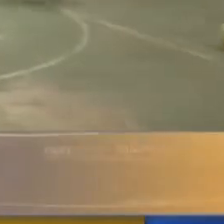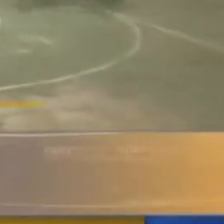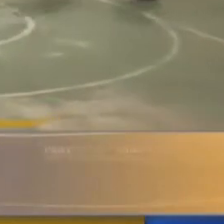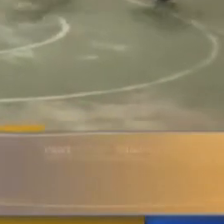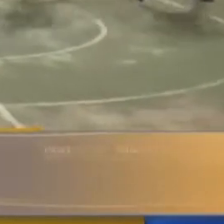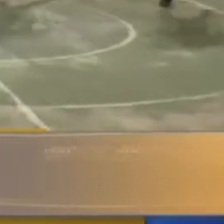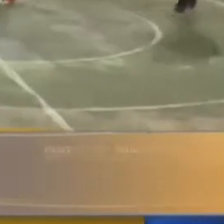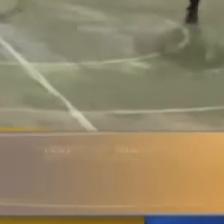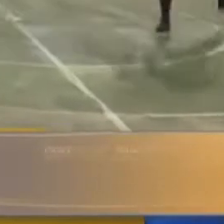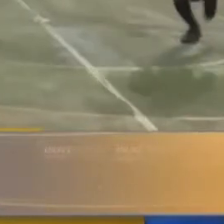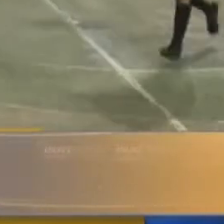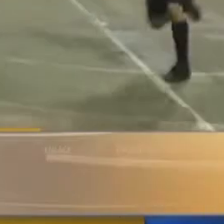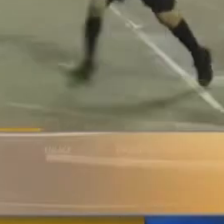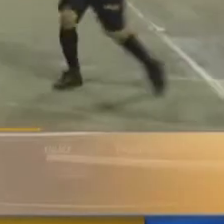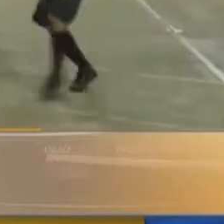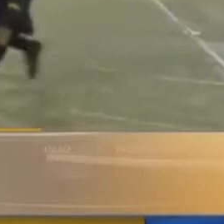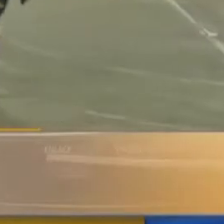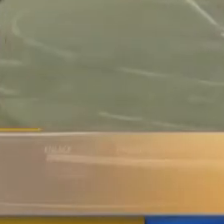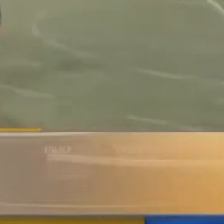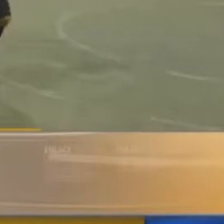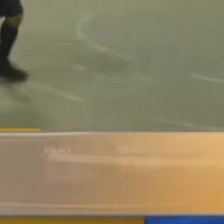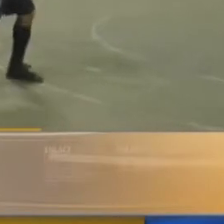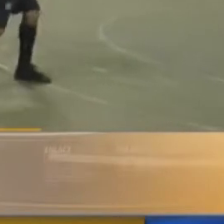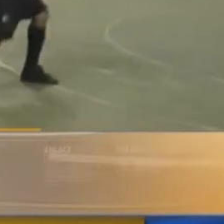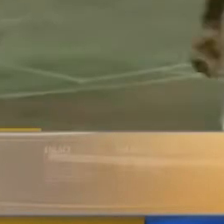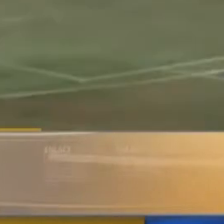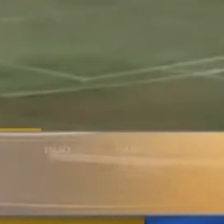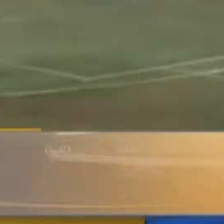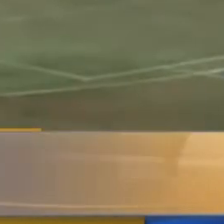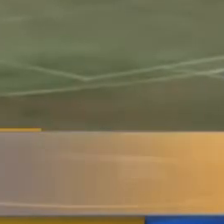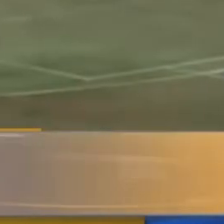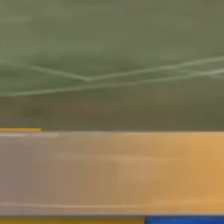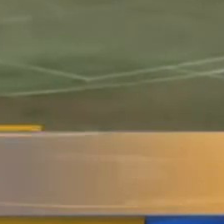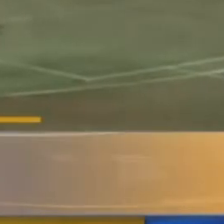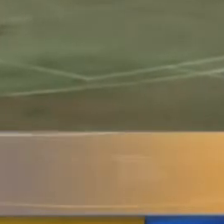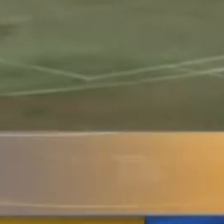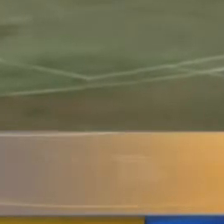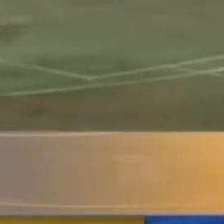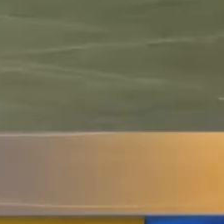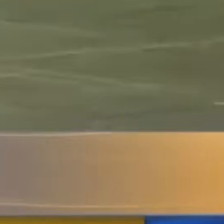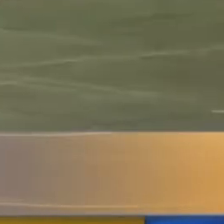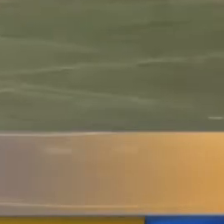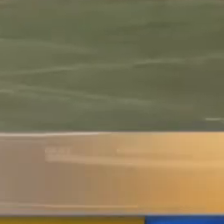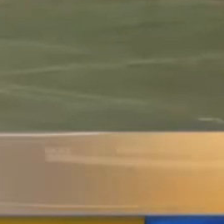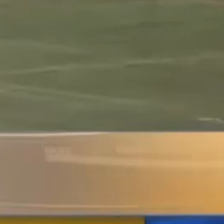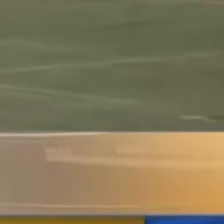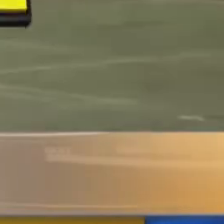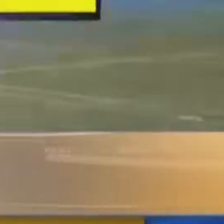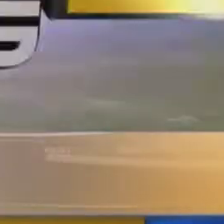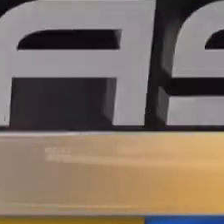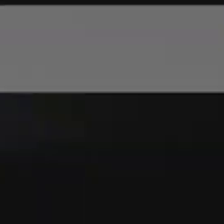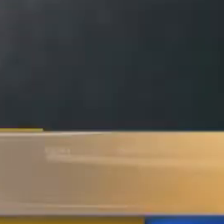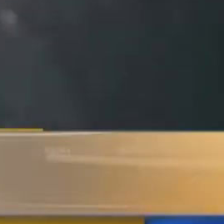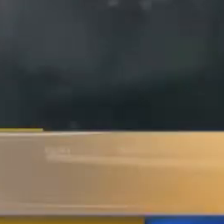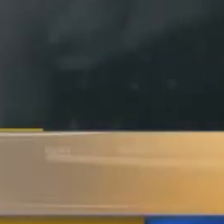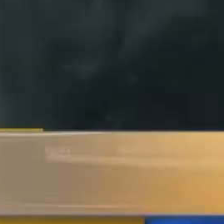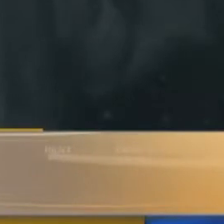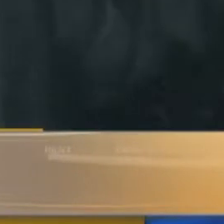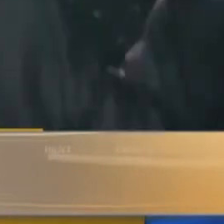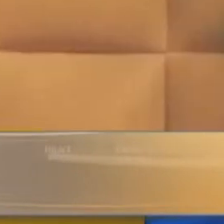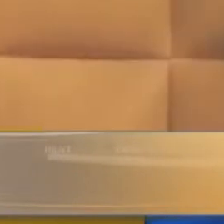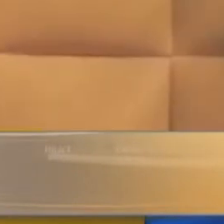en deportes, en su recta final, el torneo descentralizado de microfútbol que se juega en diferentes canchas de la ciudad. Y